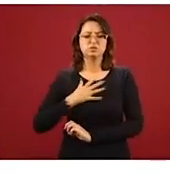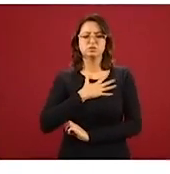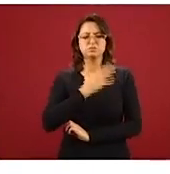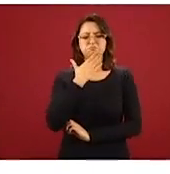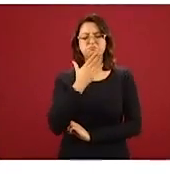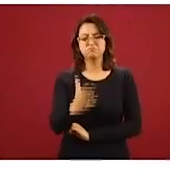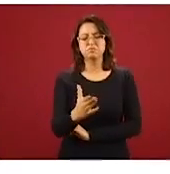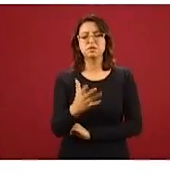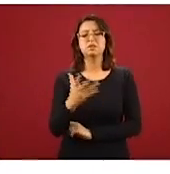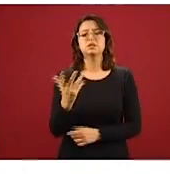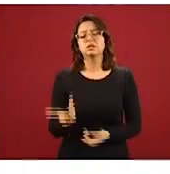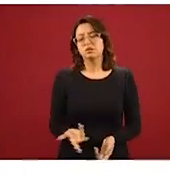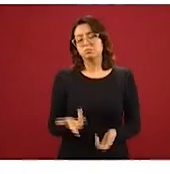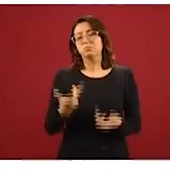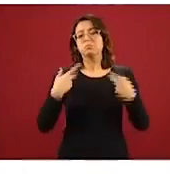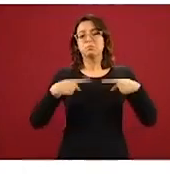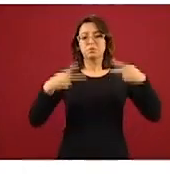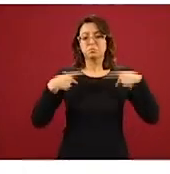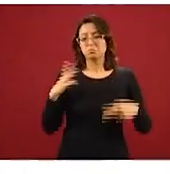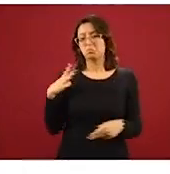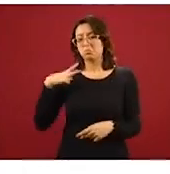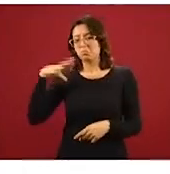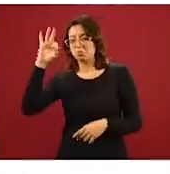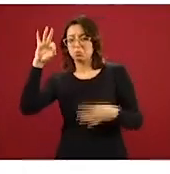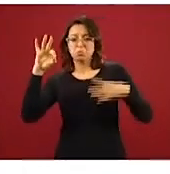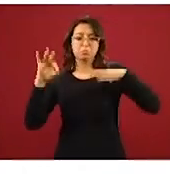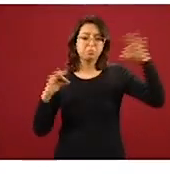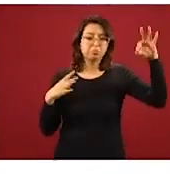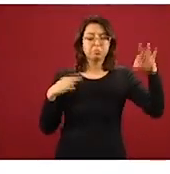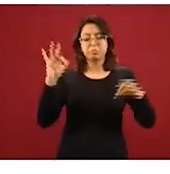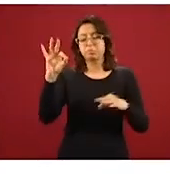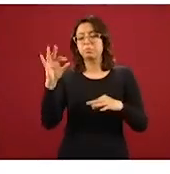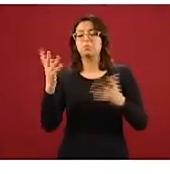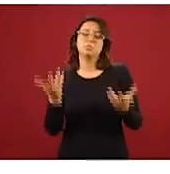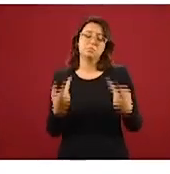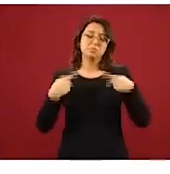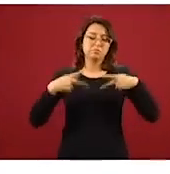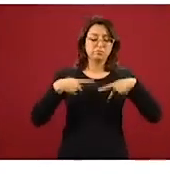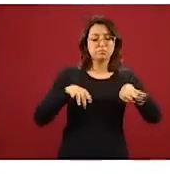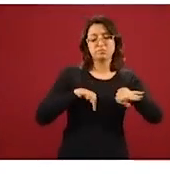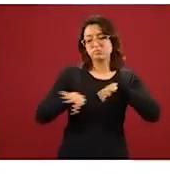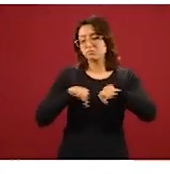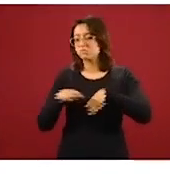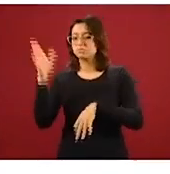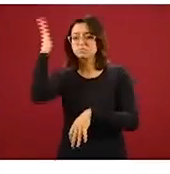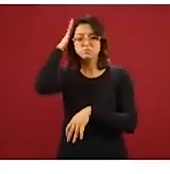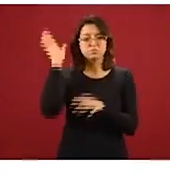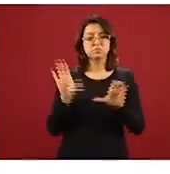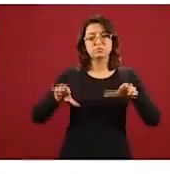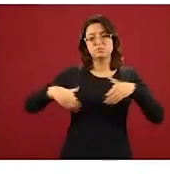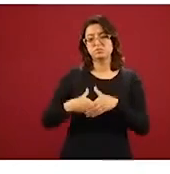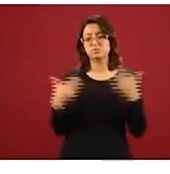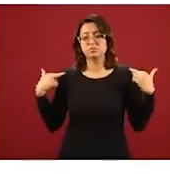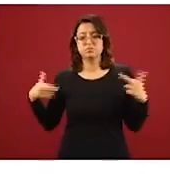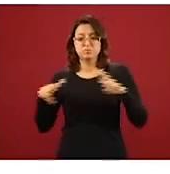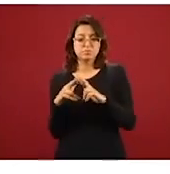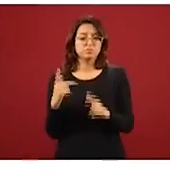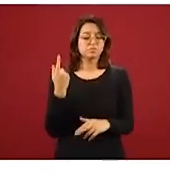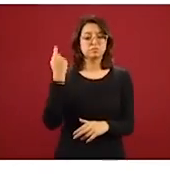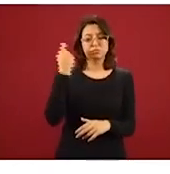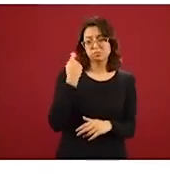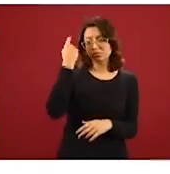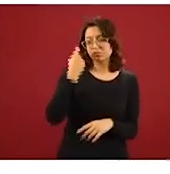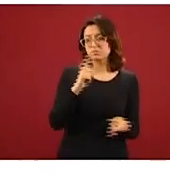donde, incorporando personal voluntario, trabajadores de salud, líderes comunitarios, docentes, jubilados,